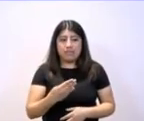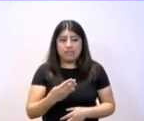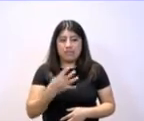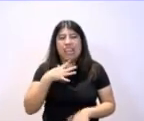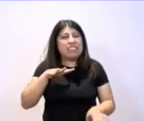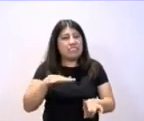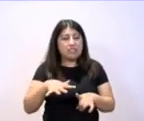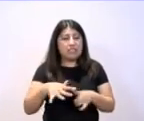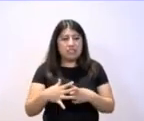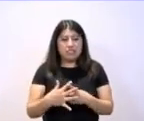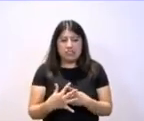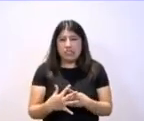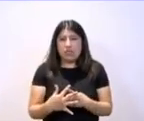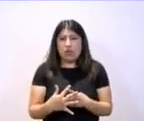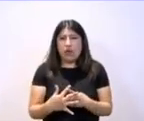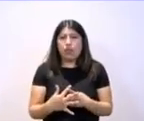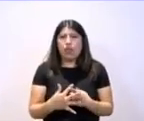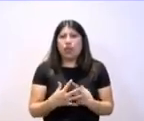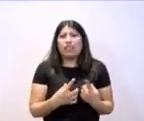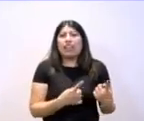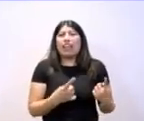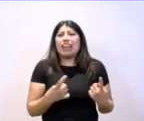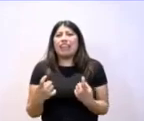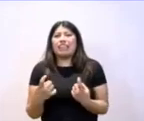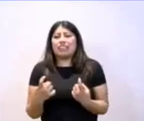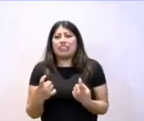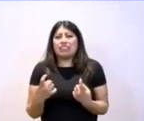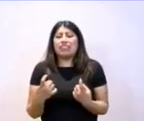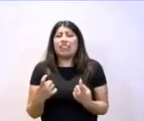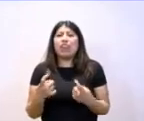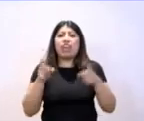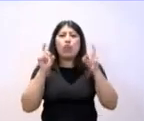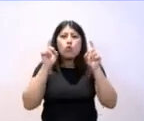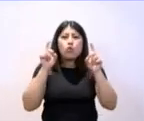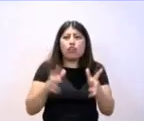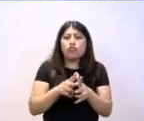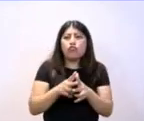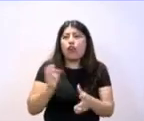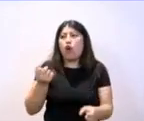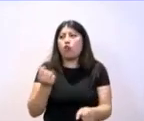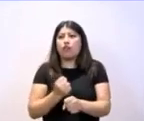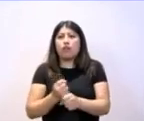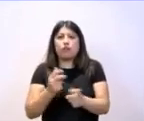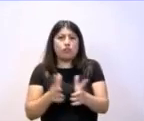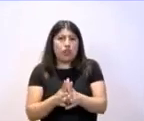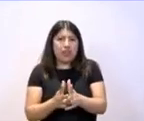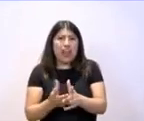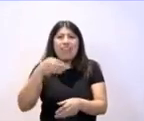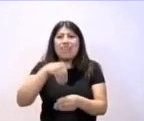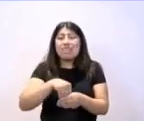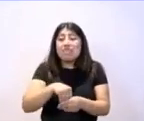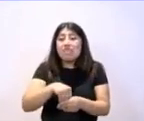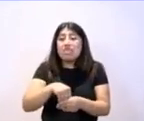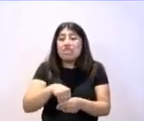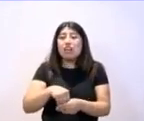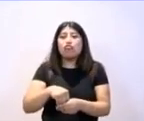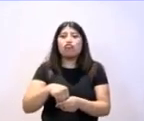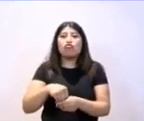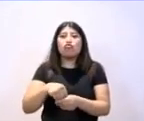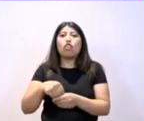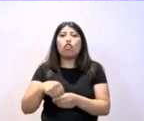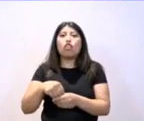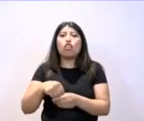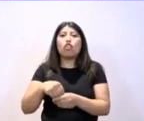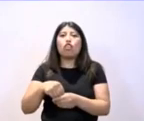situaciones que necesiten de profesionales de la educación social o de los trabajadores sociales en el centro de exclusión social de Lardero es no tener ni